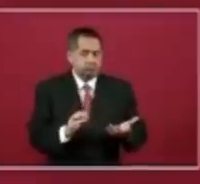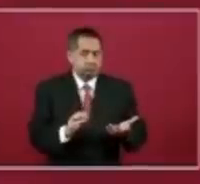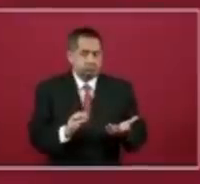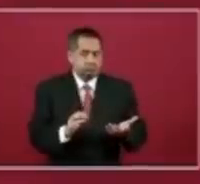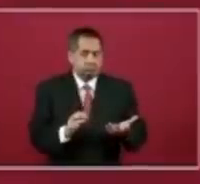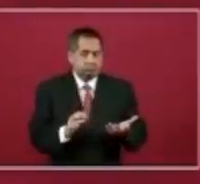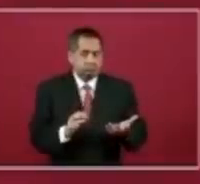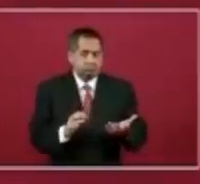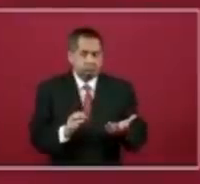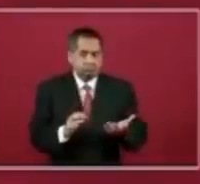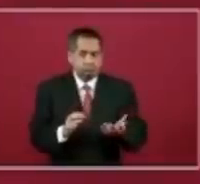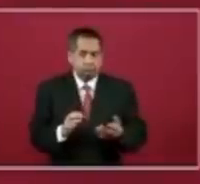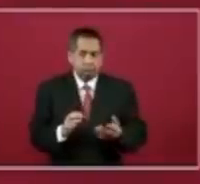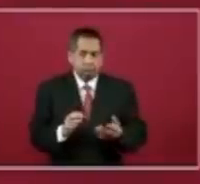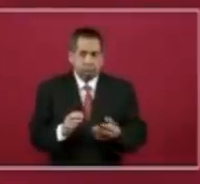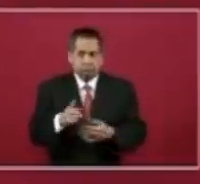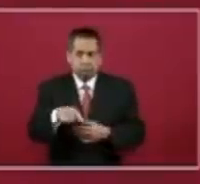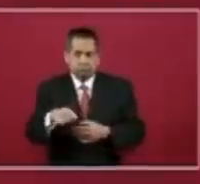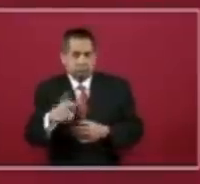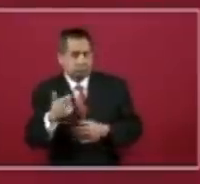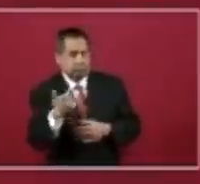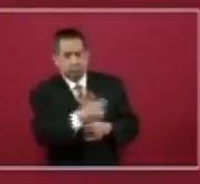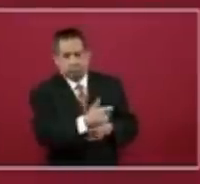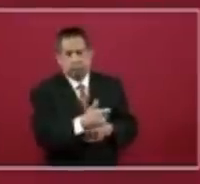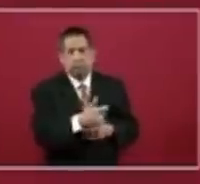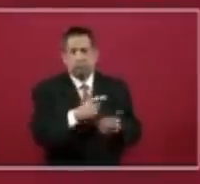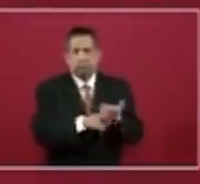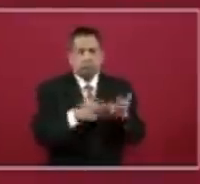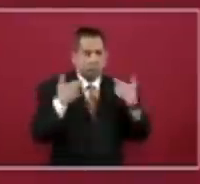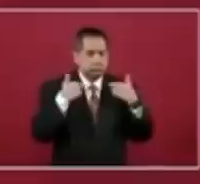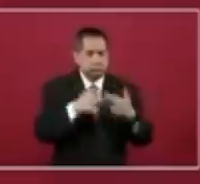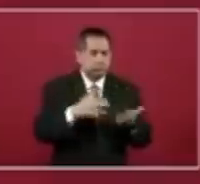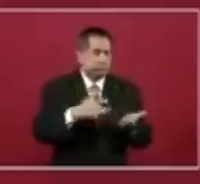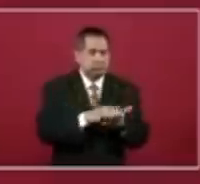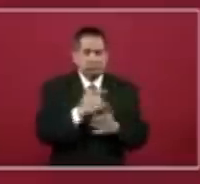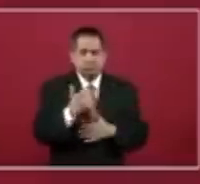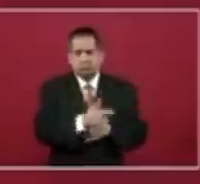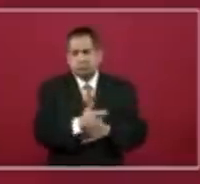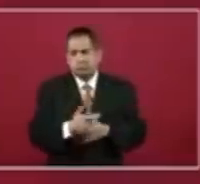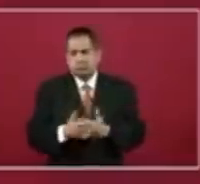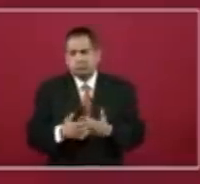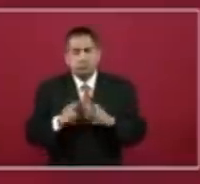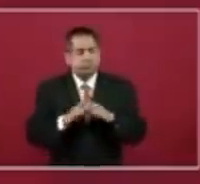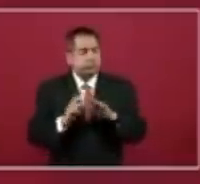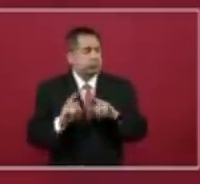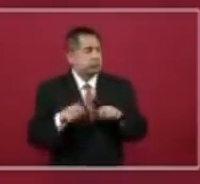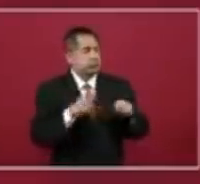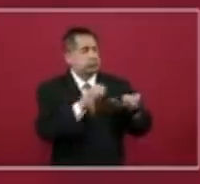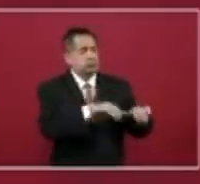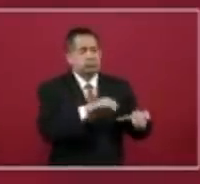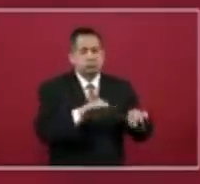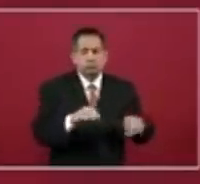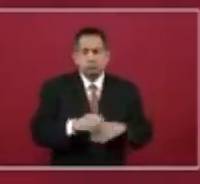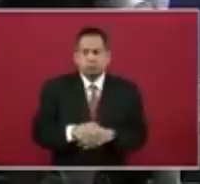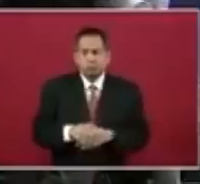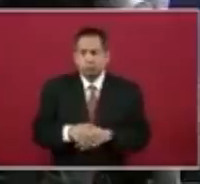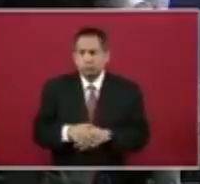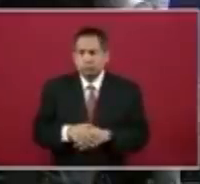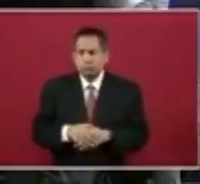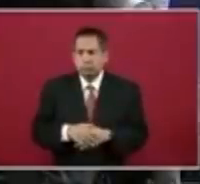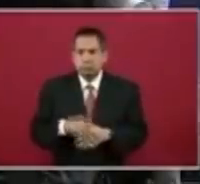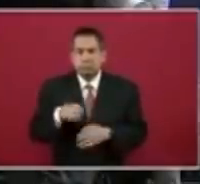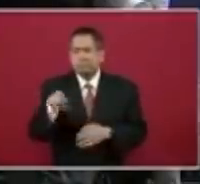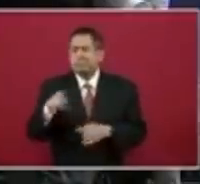le dan el apoyo a la maestra, o contratan a la maestra. Aquí eran millonarios